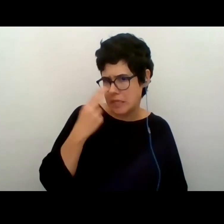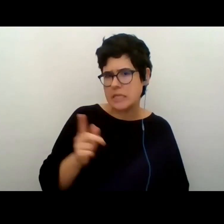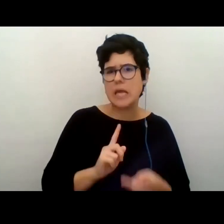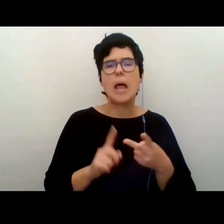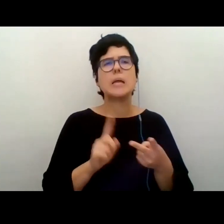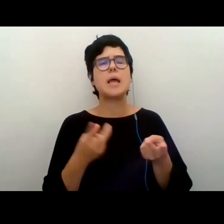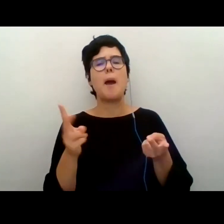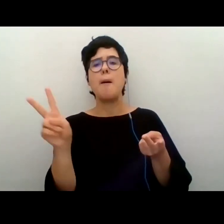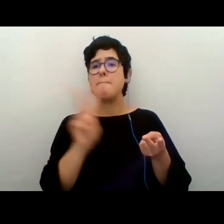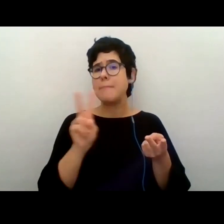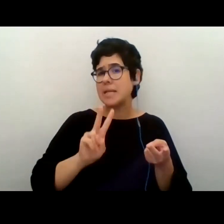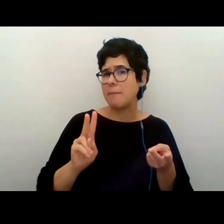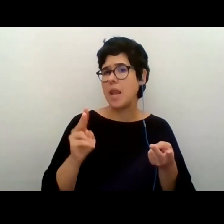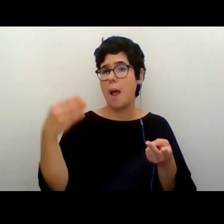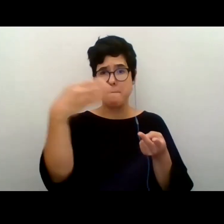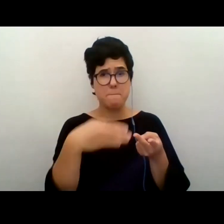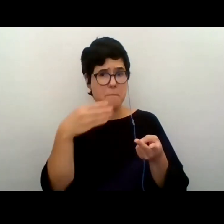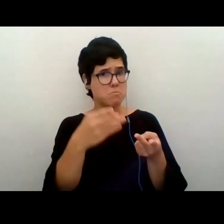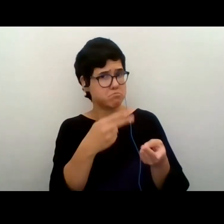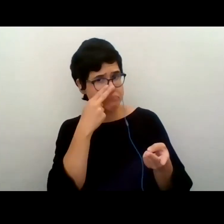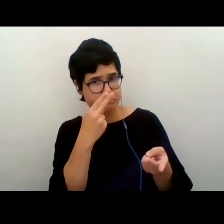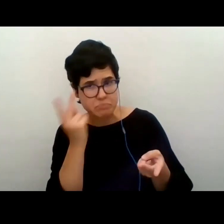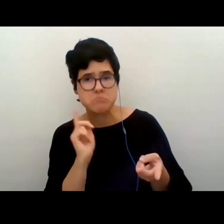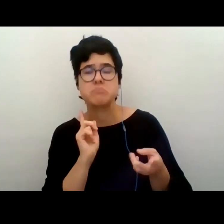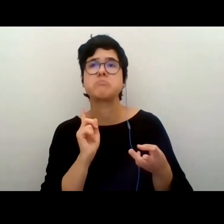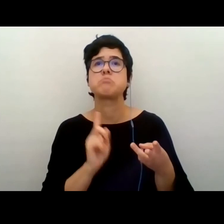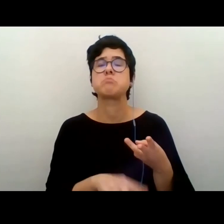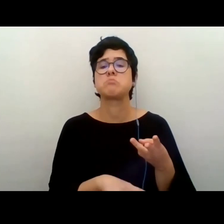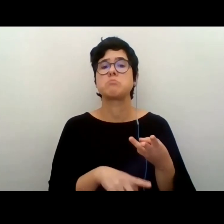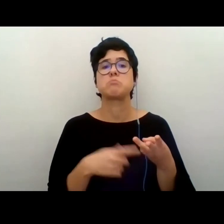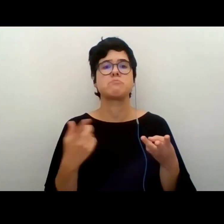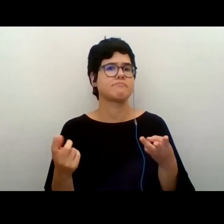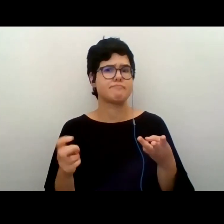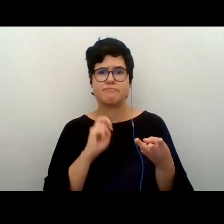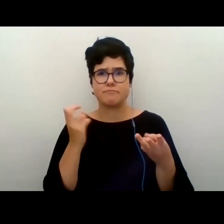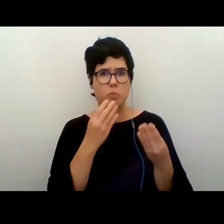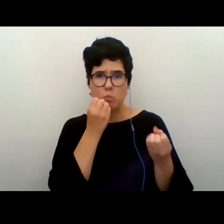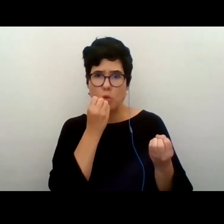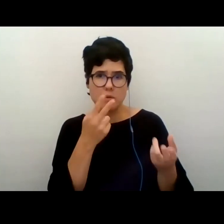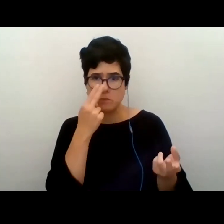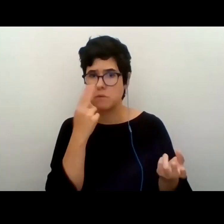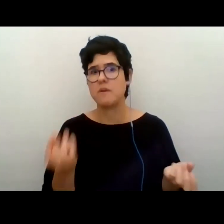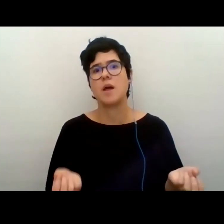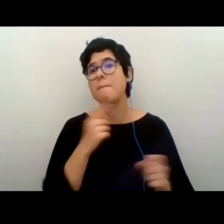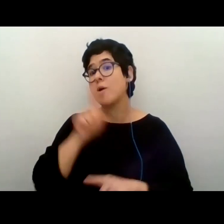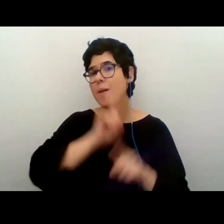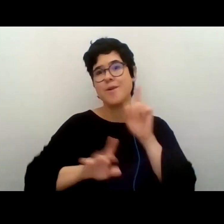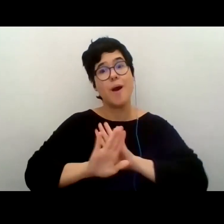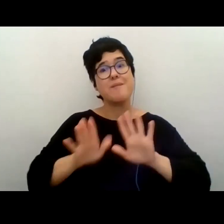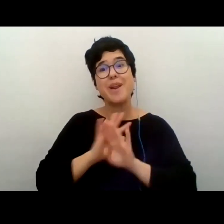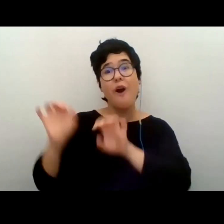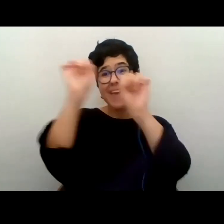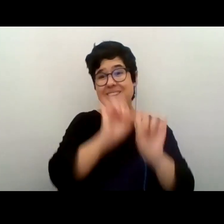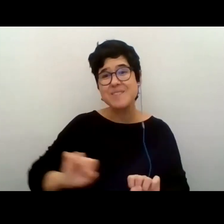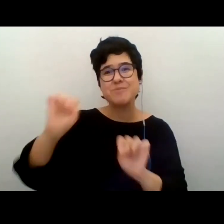vitaminas B son súper interesantes también, por lo tanto no hay ningún problema. Pero la inmunidad es lo que no deberíamos